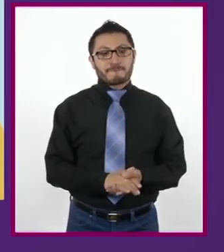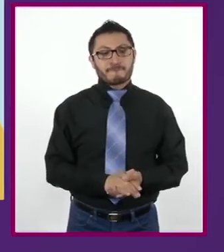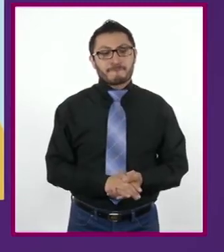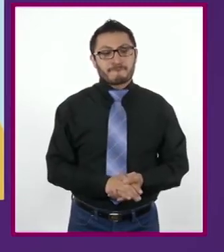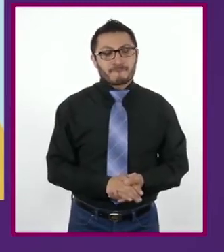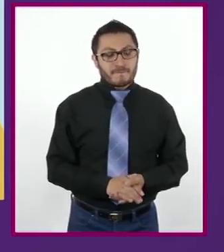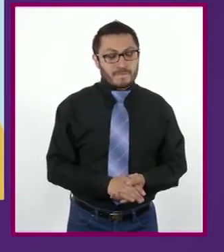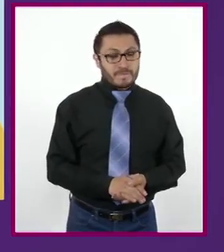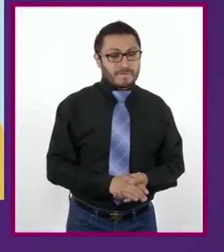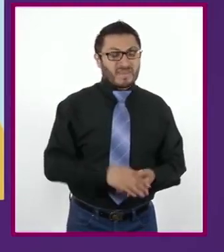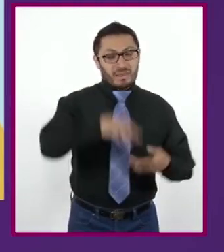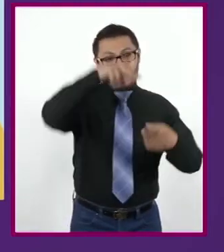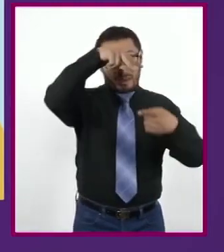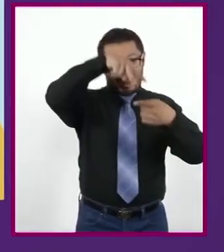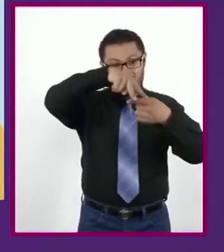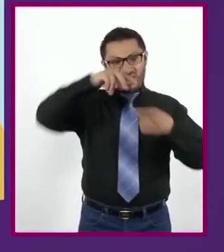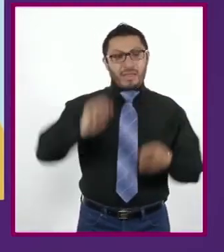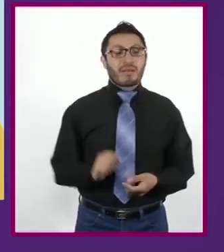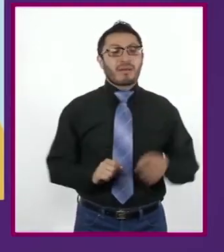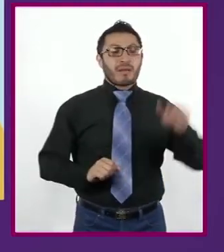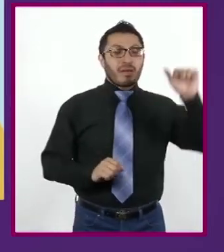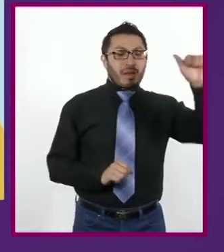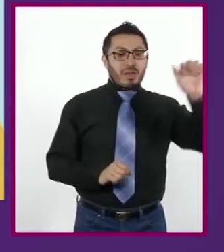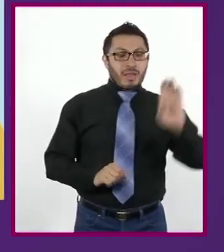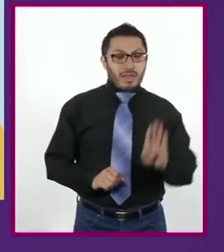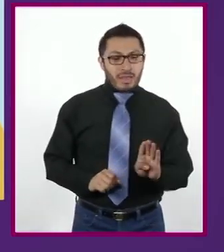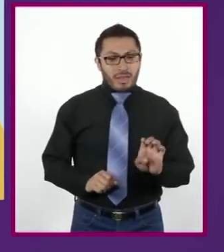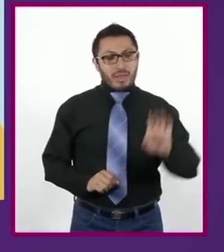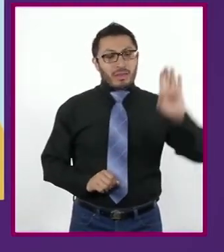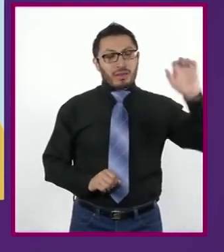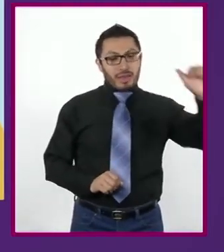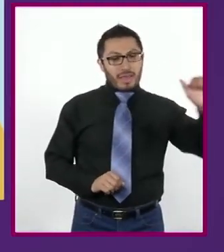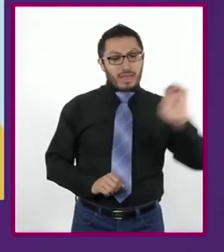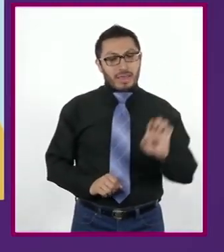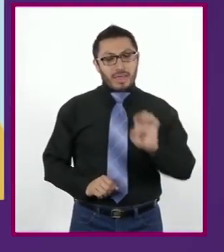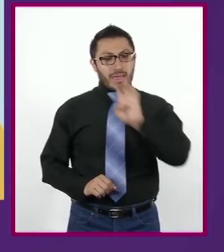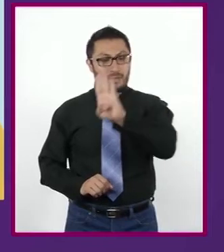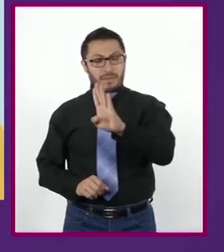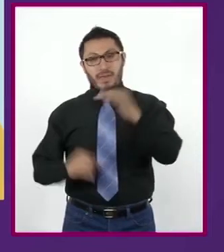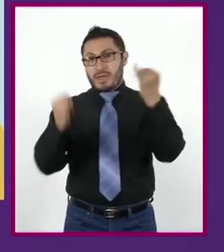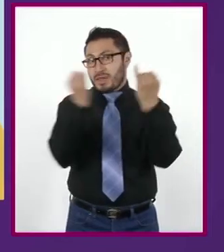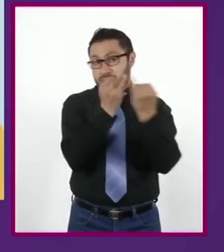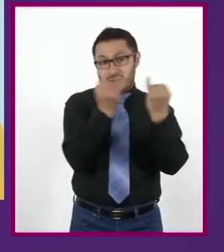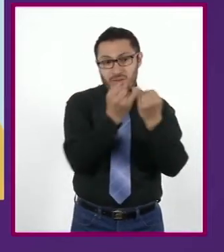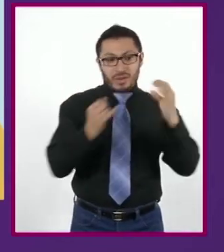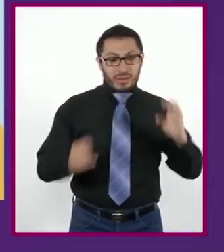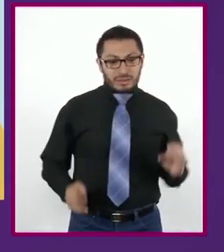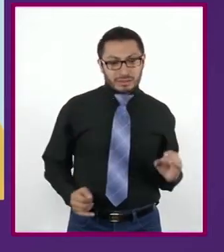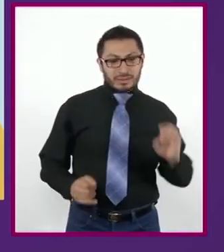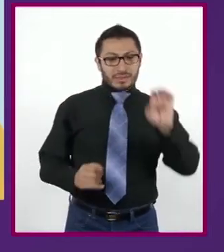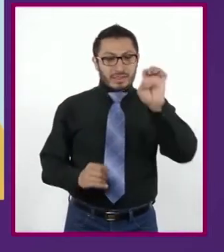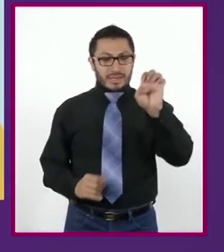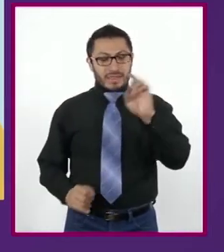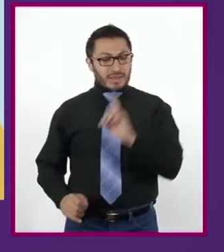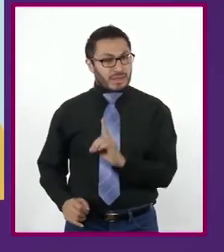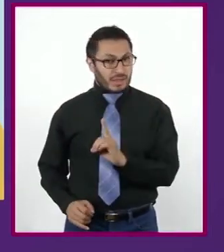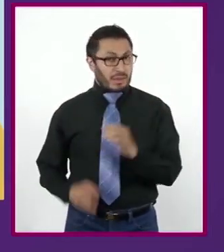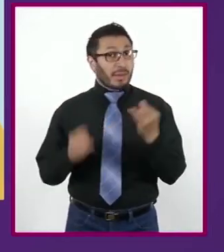¿Es el triángulo AEB congruente con el triángulo